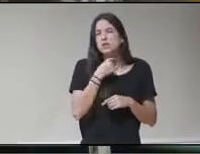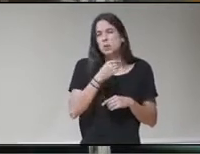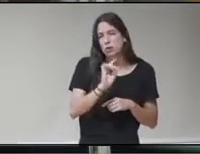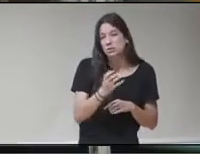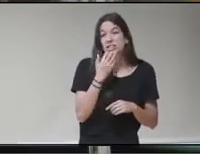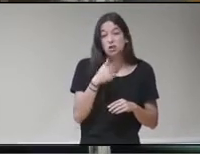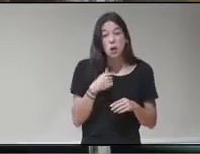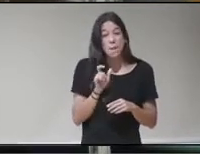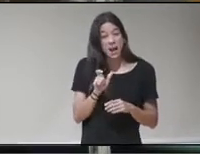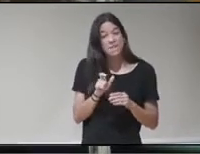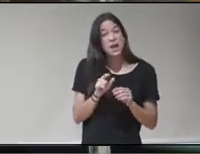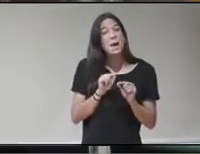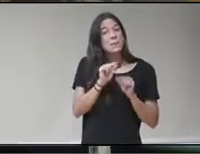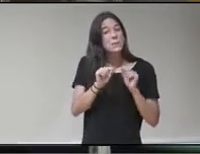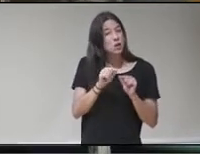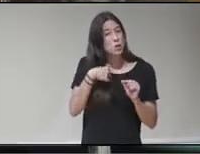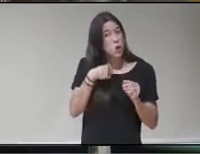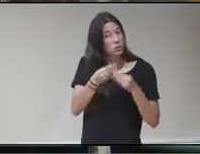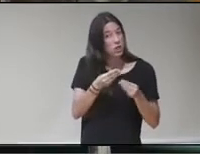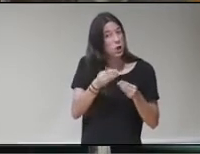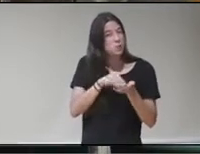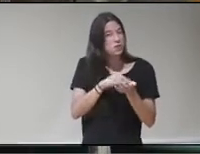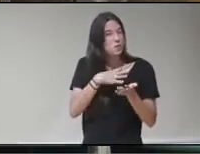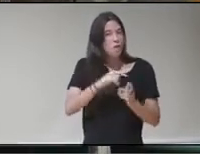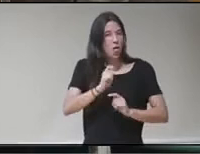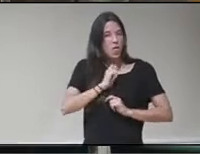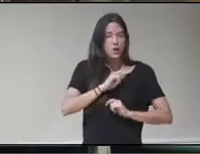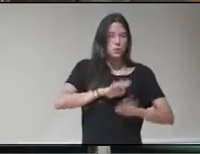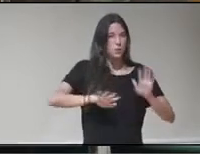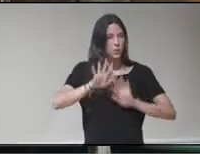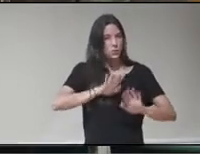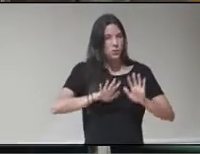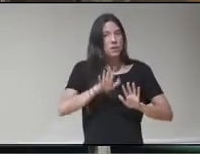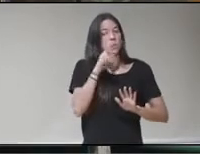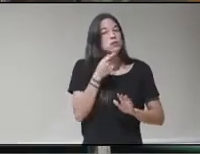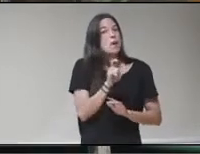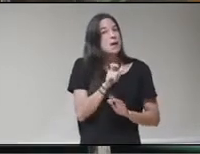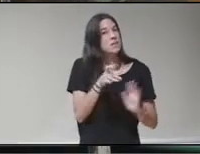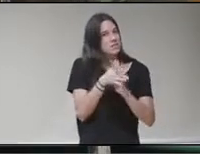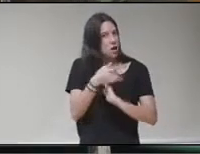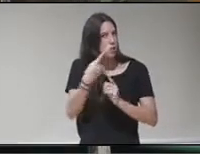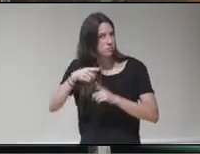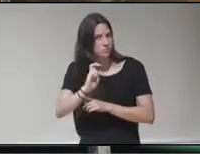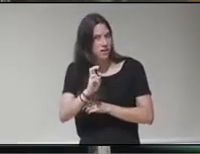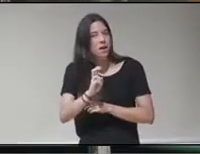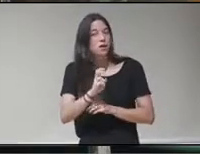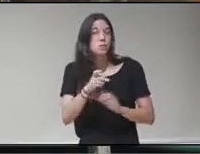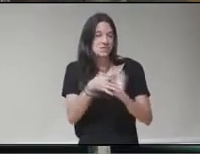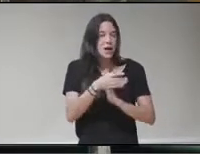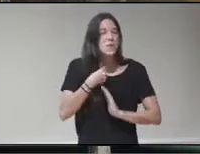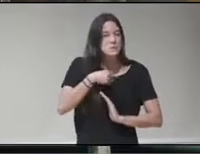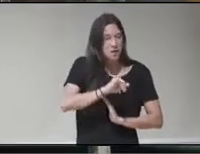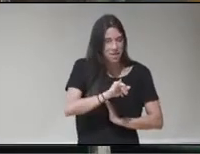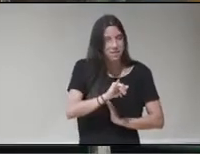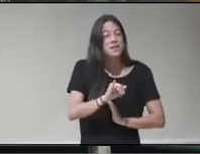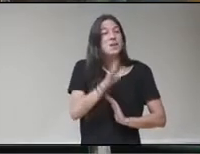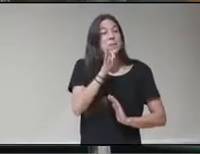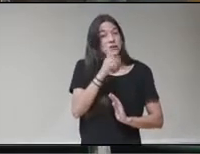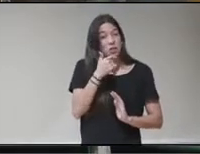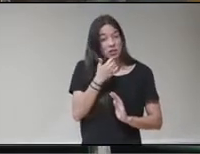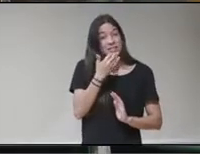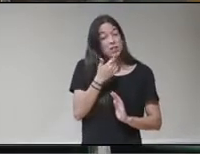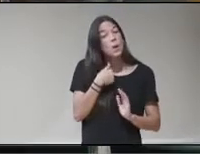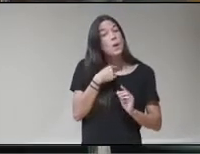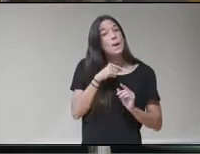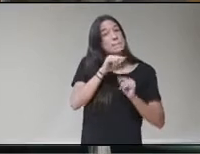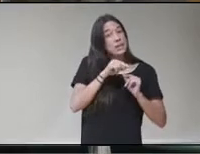microbioma puedo conducir a error porque la palabra es polisémica en ese caso. ¿De acuerdo? Por lo tanto, si yo digo microbioma en algún momento, me refiero a